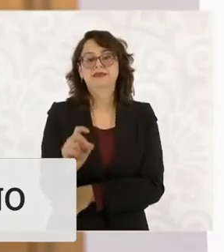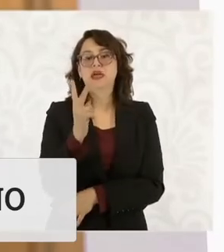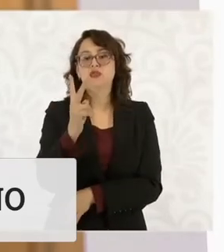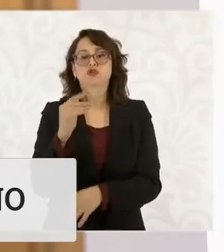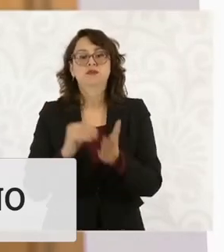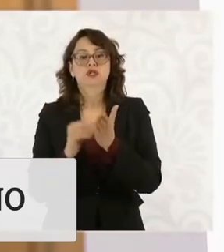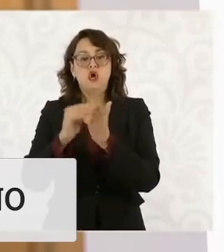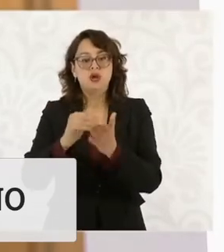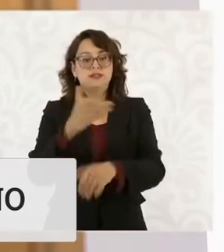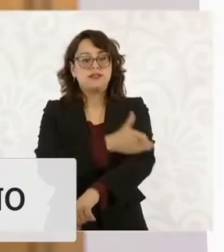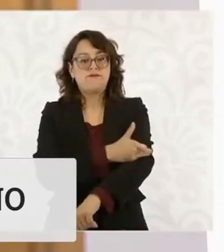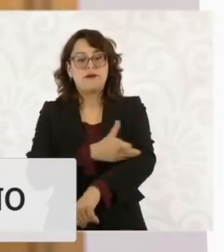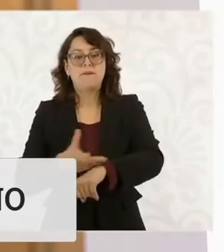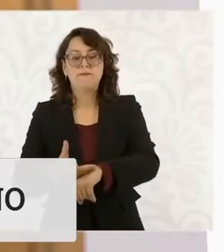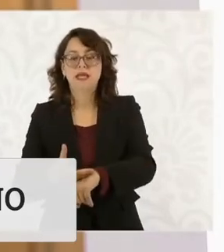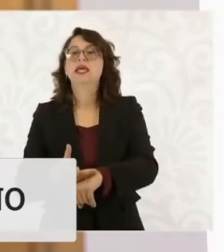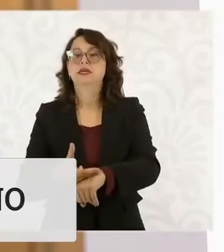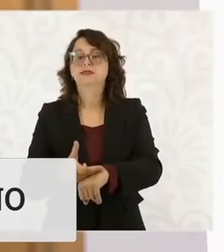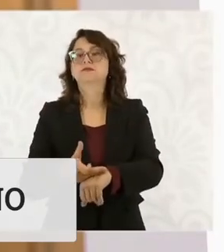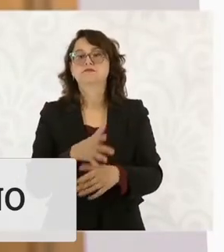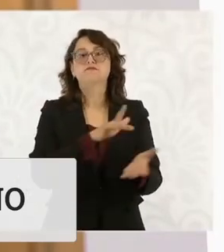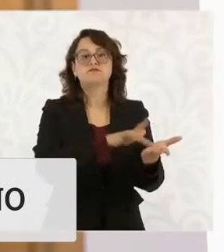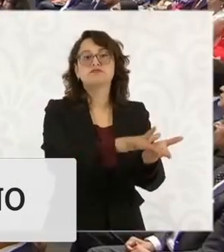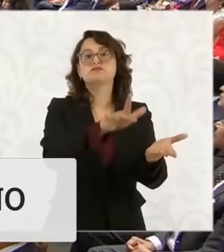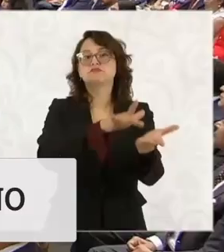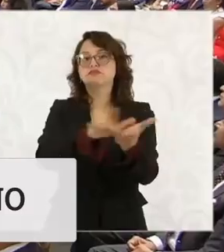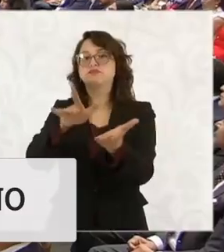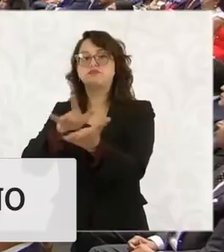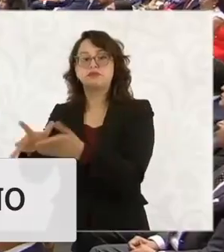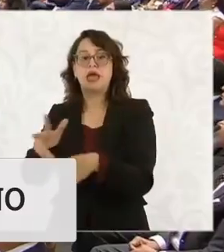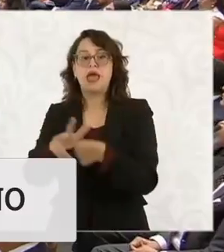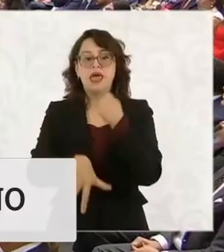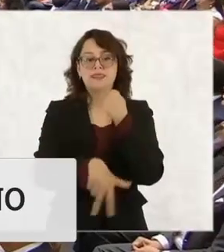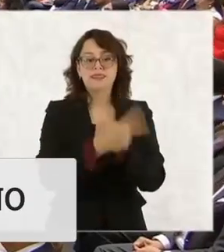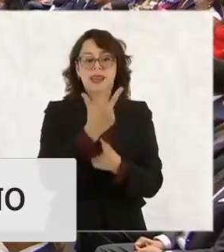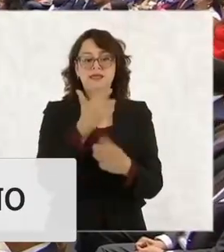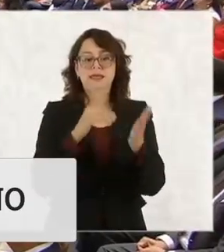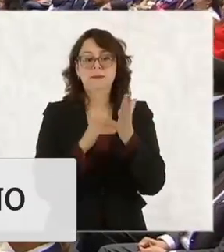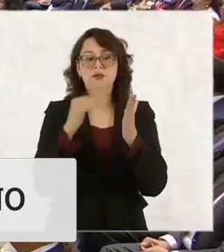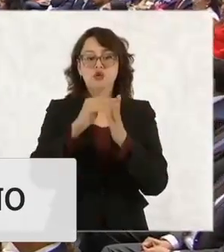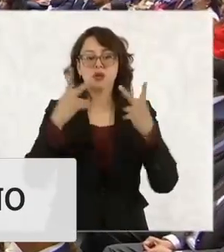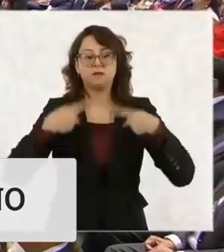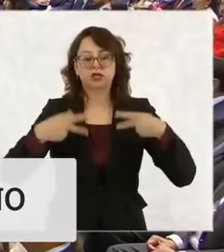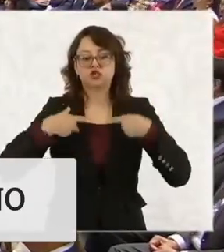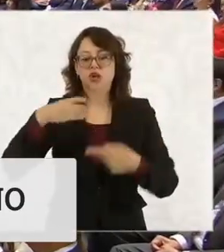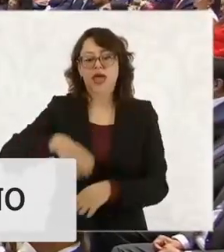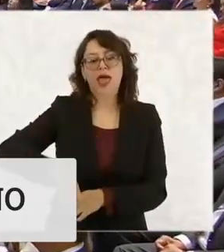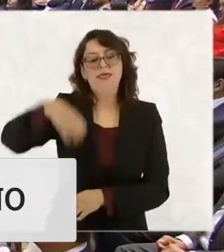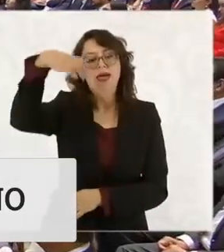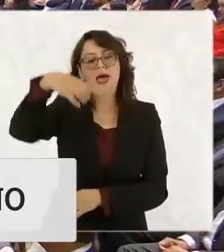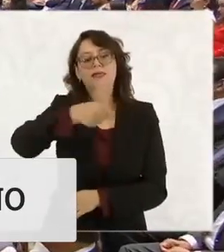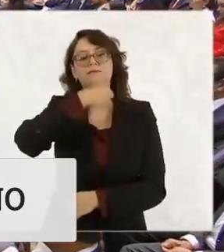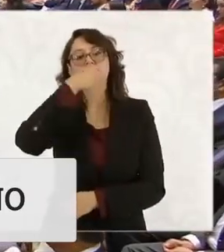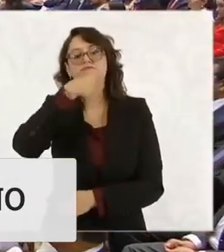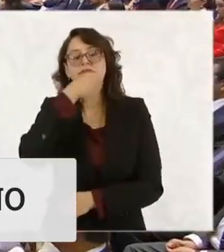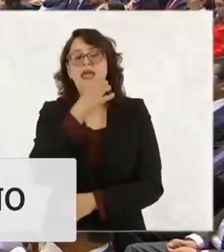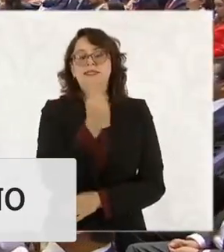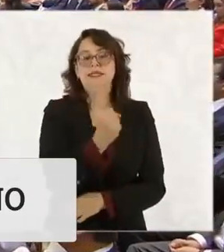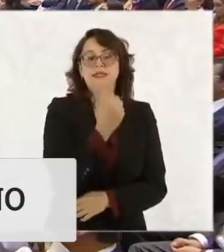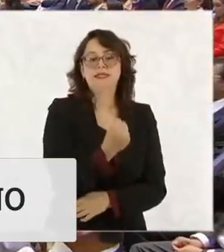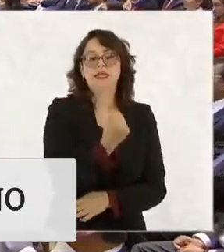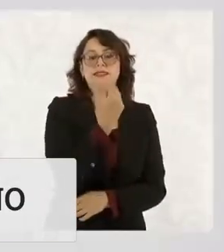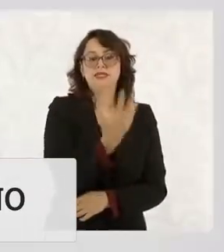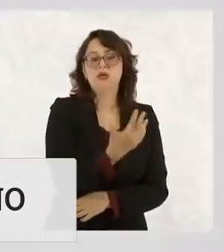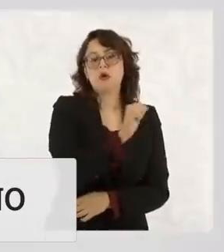de familias de la siguiente forma: 13 millones de personas mayores de